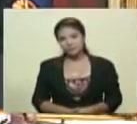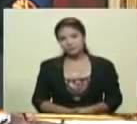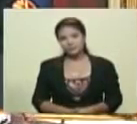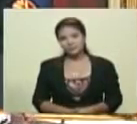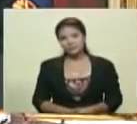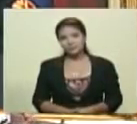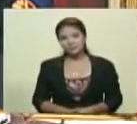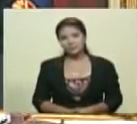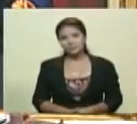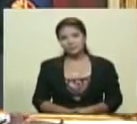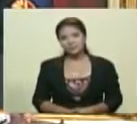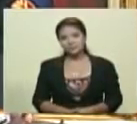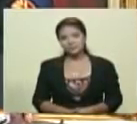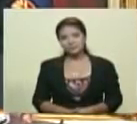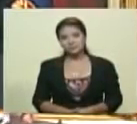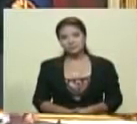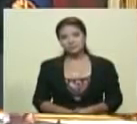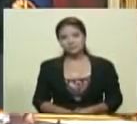Y